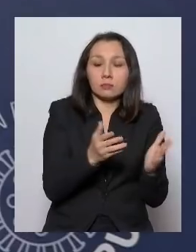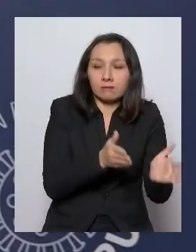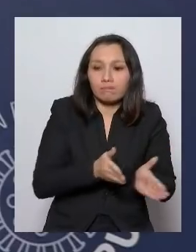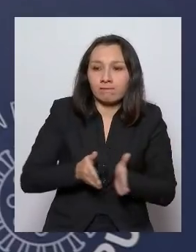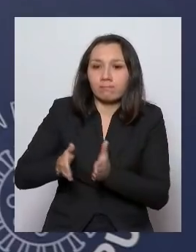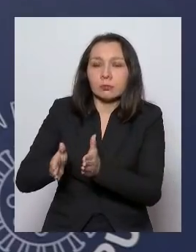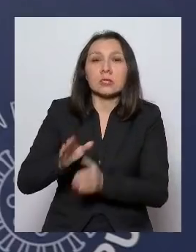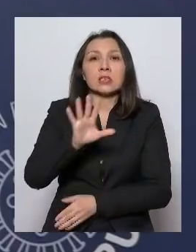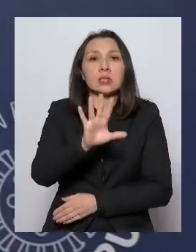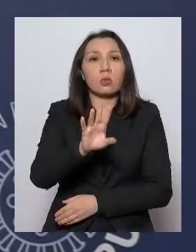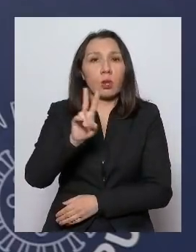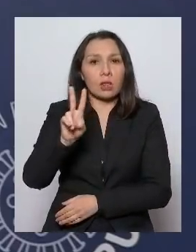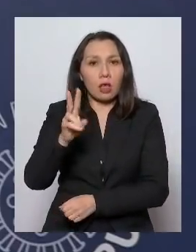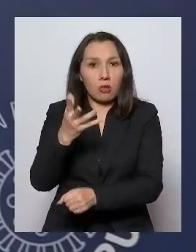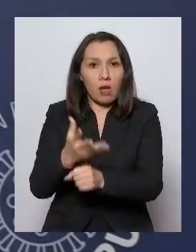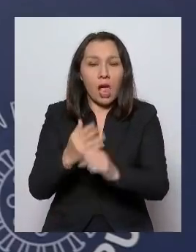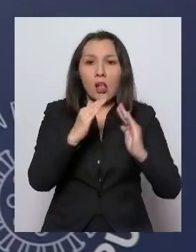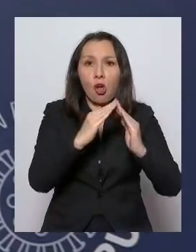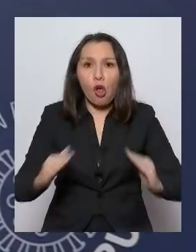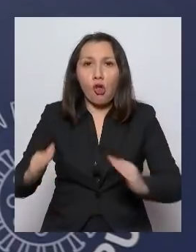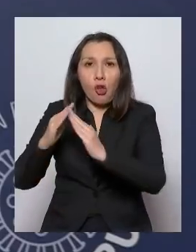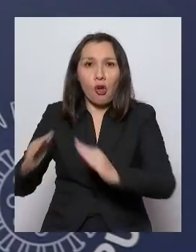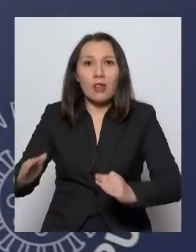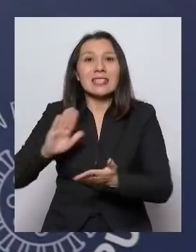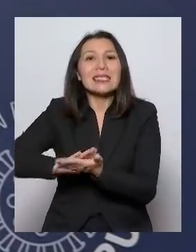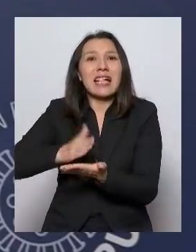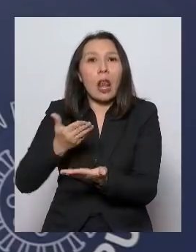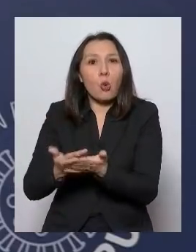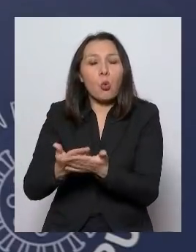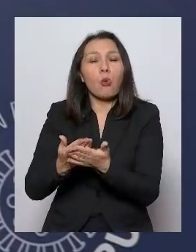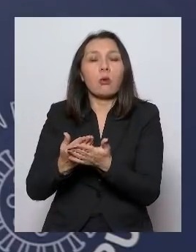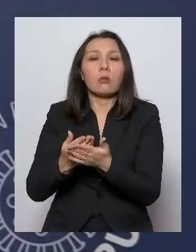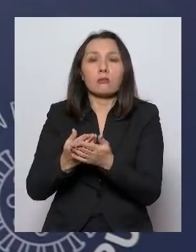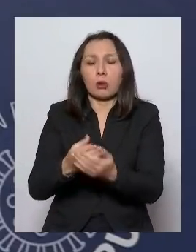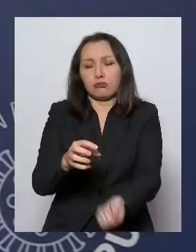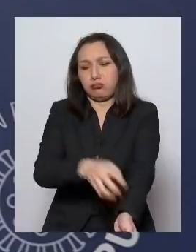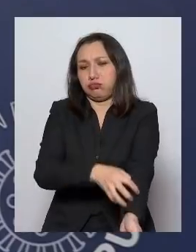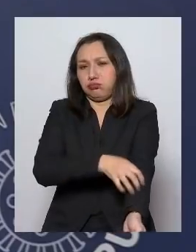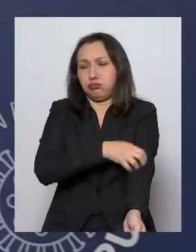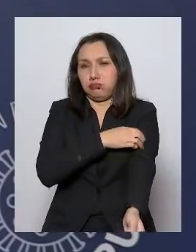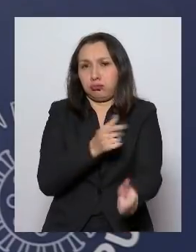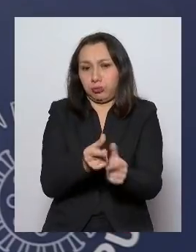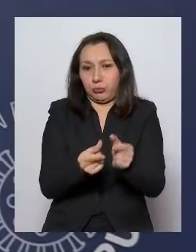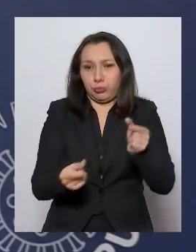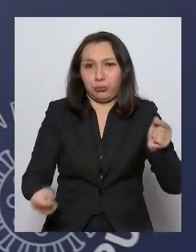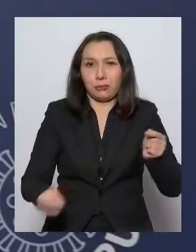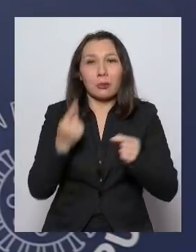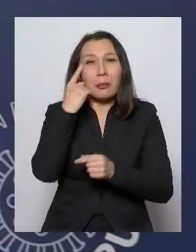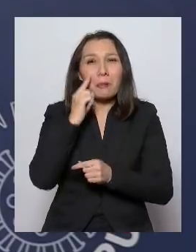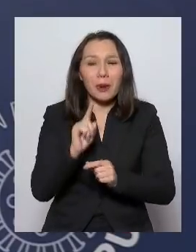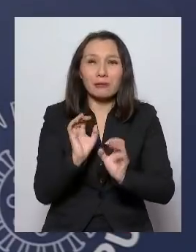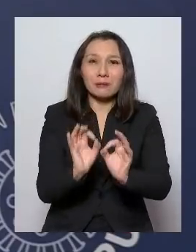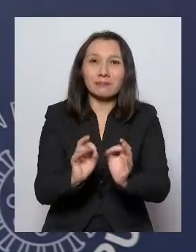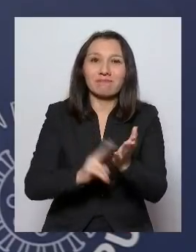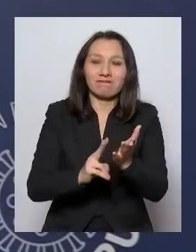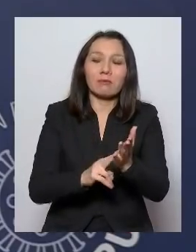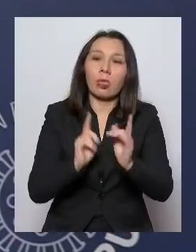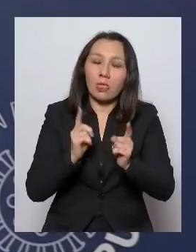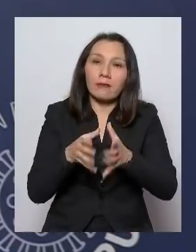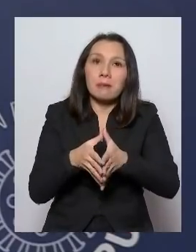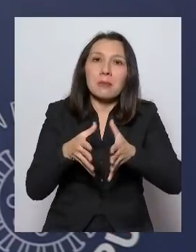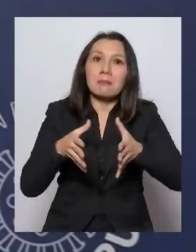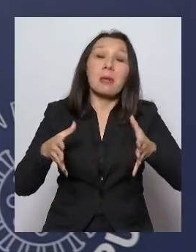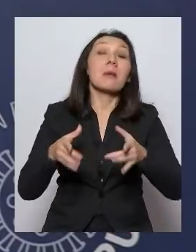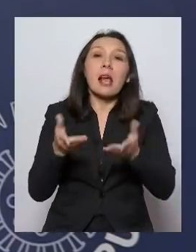Tenemos 52 residencias sanitarias a lo largo y ancho del país, pero evidentemente tenemos que